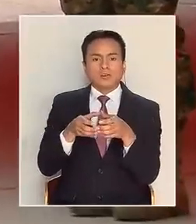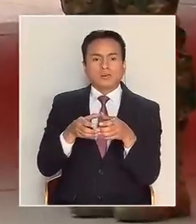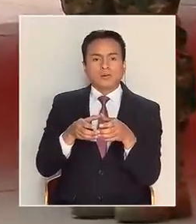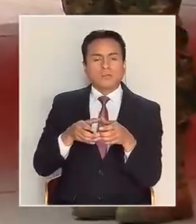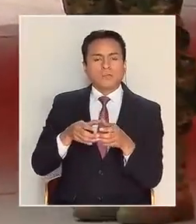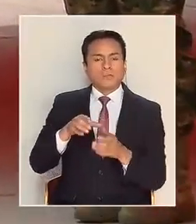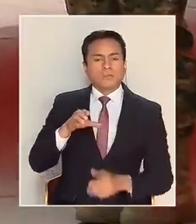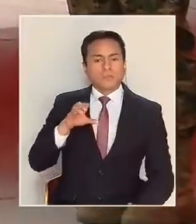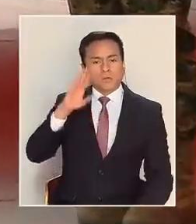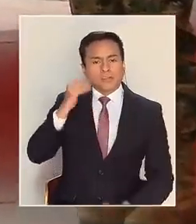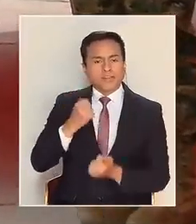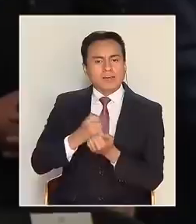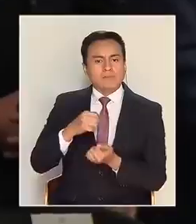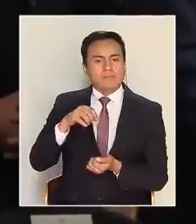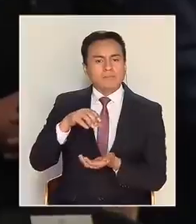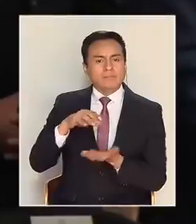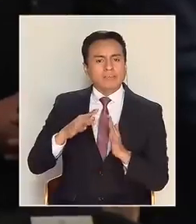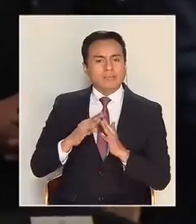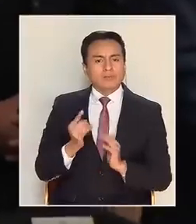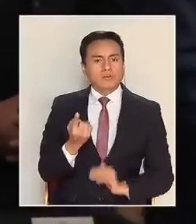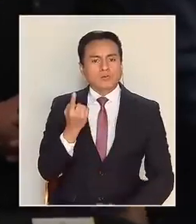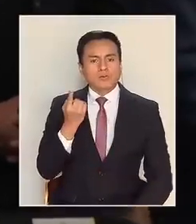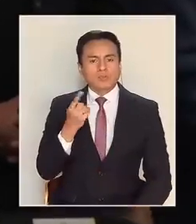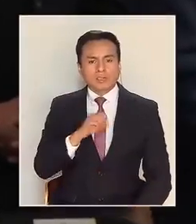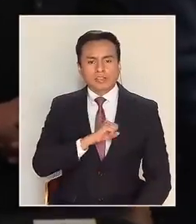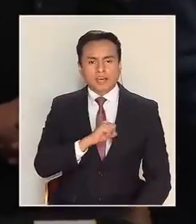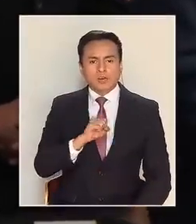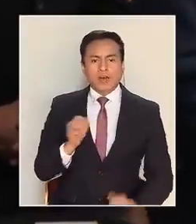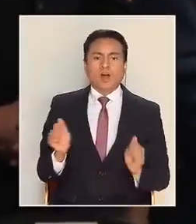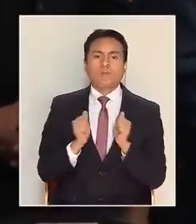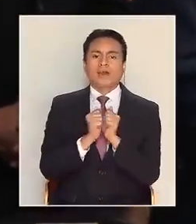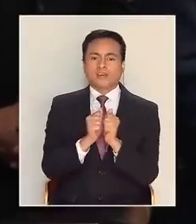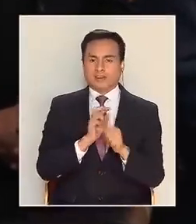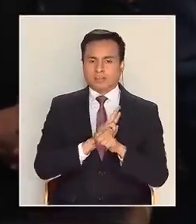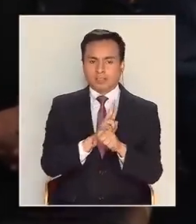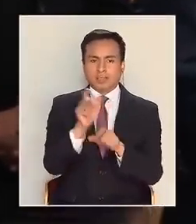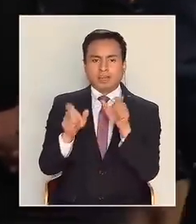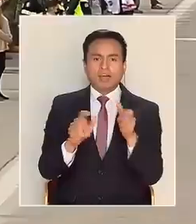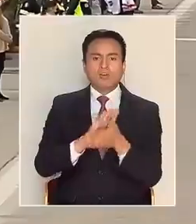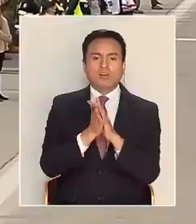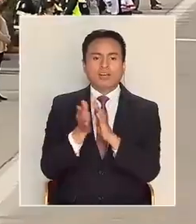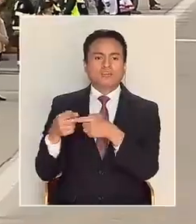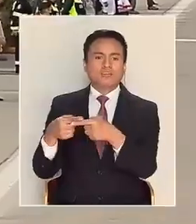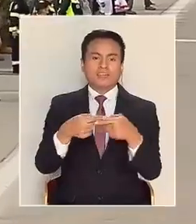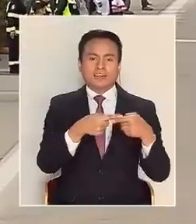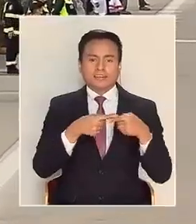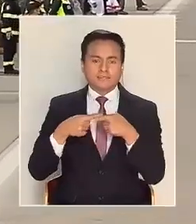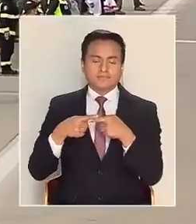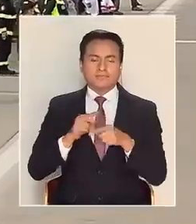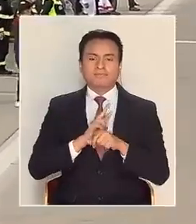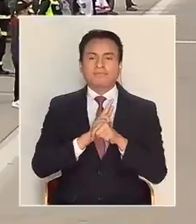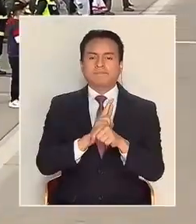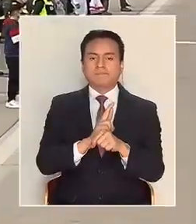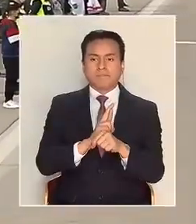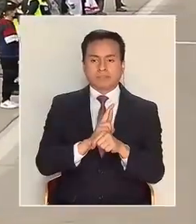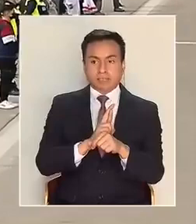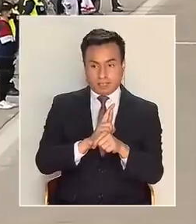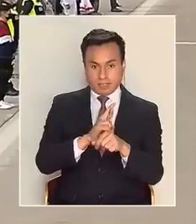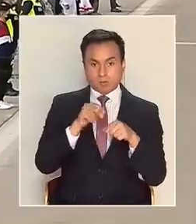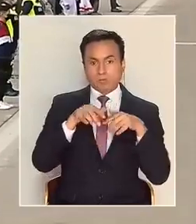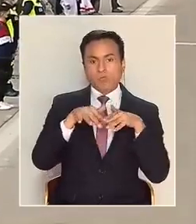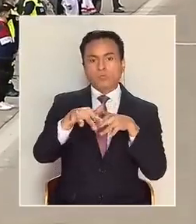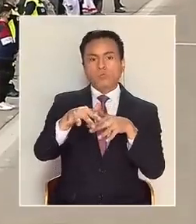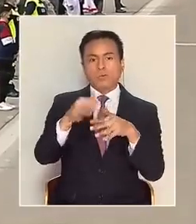número 1 Santiago y acompañada por quienes representan a toda nuestra sociedad. Se despliega en